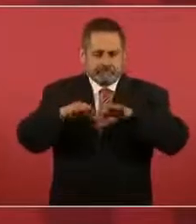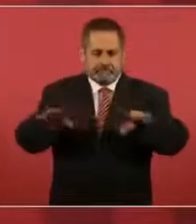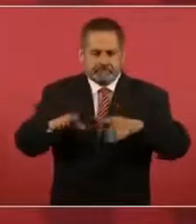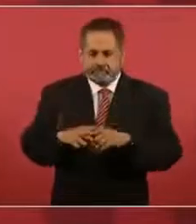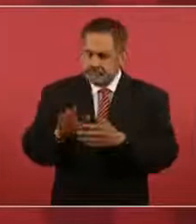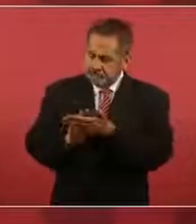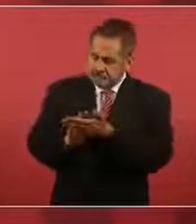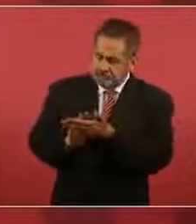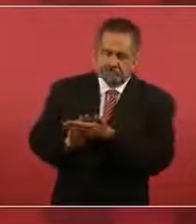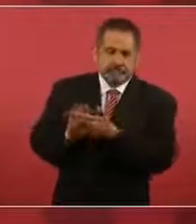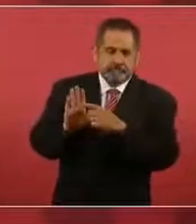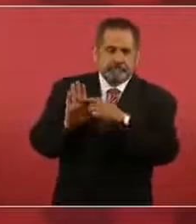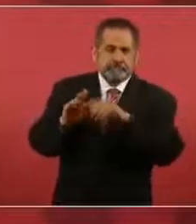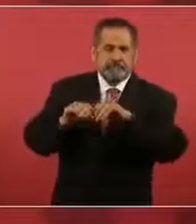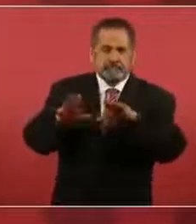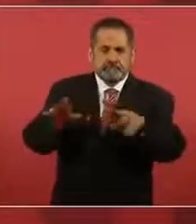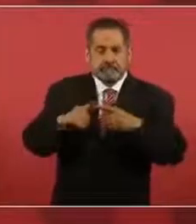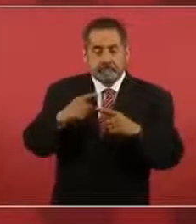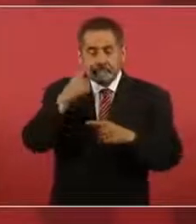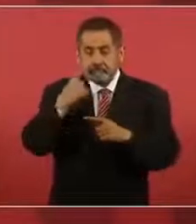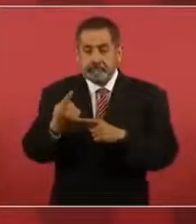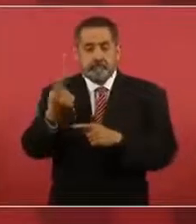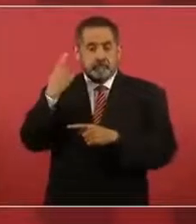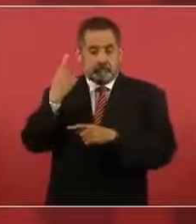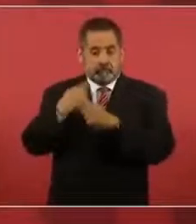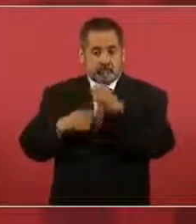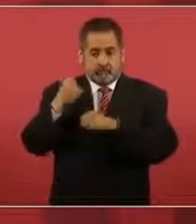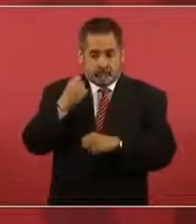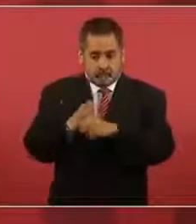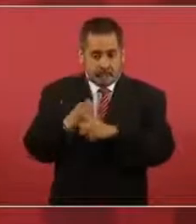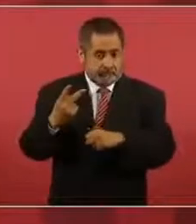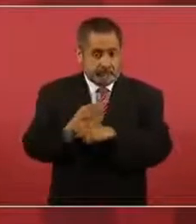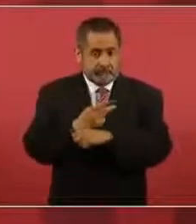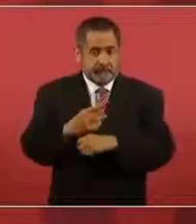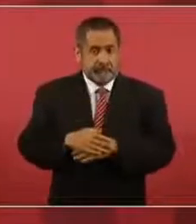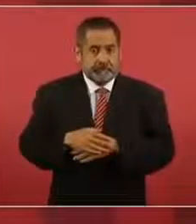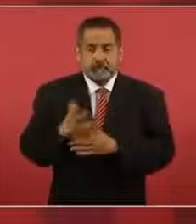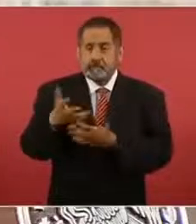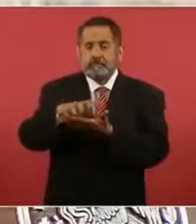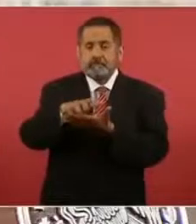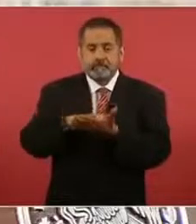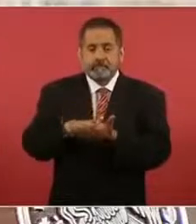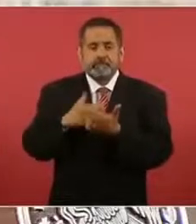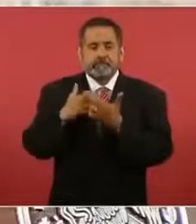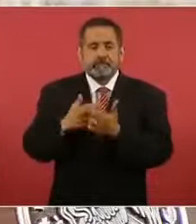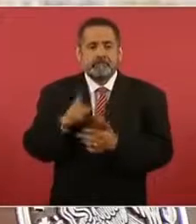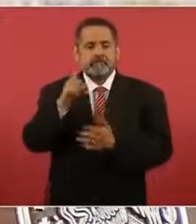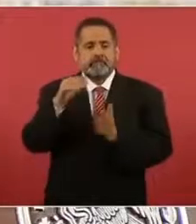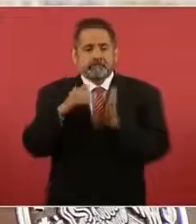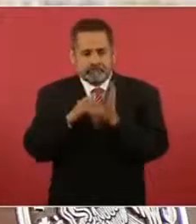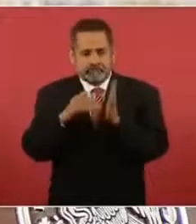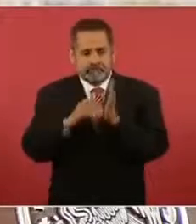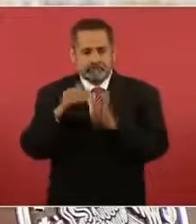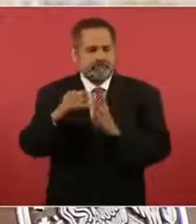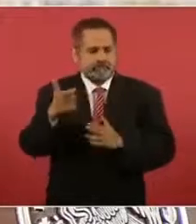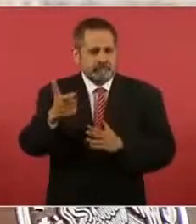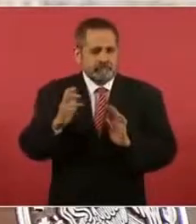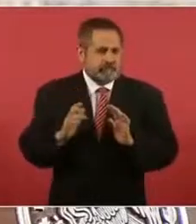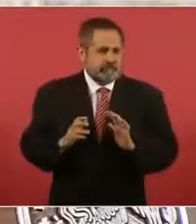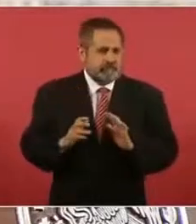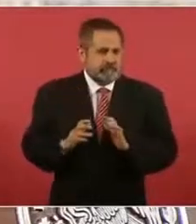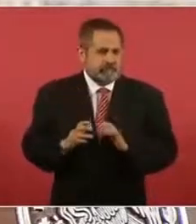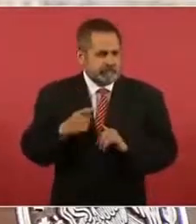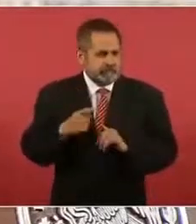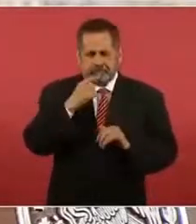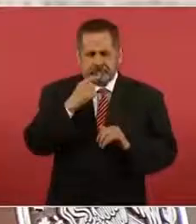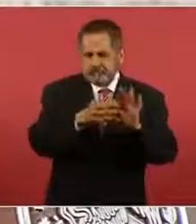tenemos es que el año pasado completo el ahorro fueron 1,000 millones de pesos. Ahí les